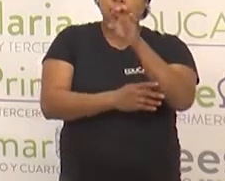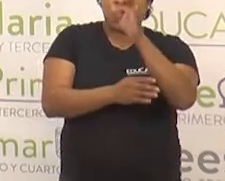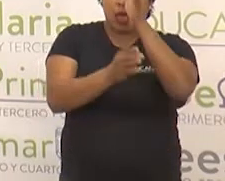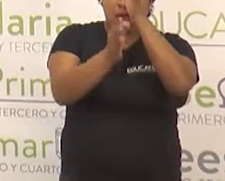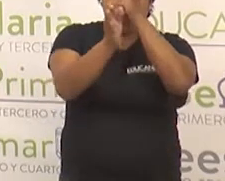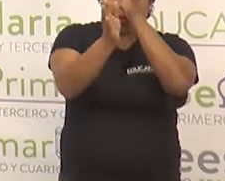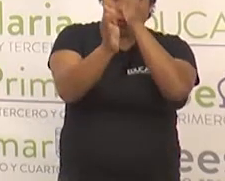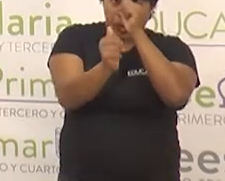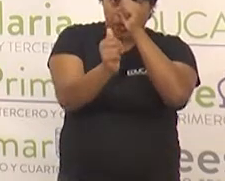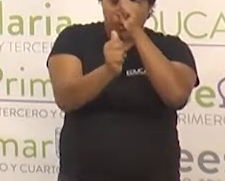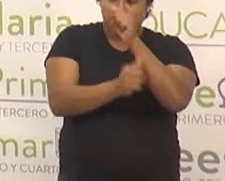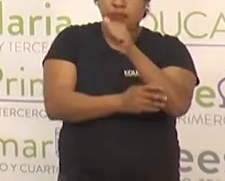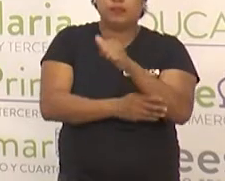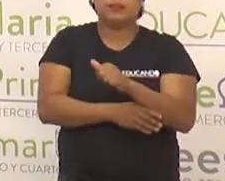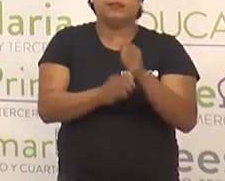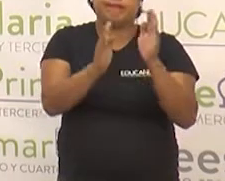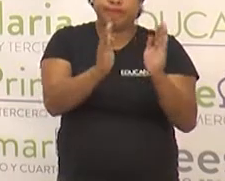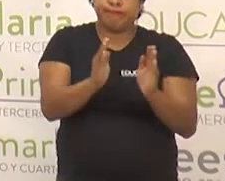acuerdo